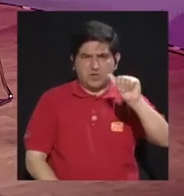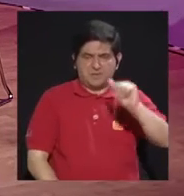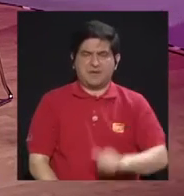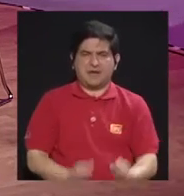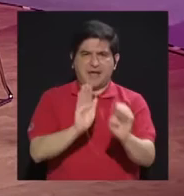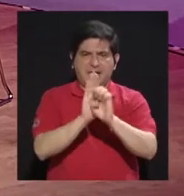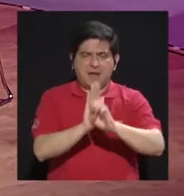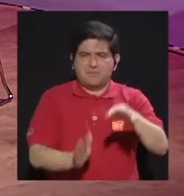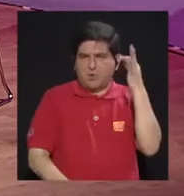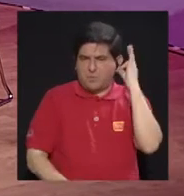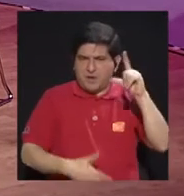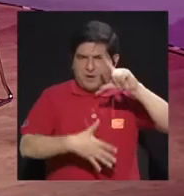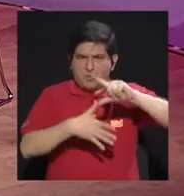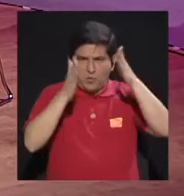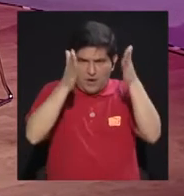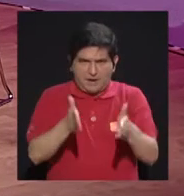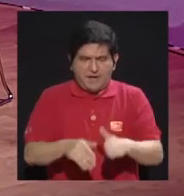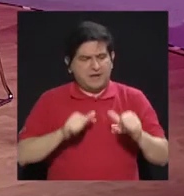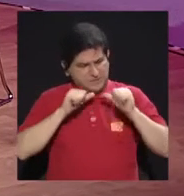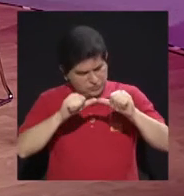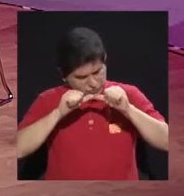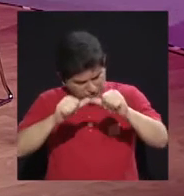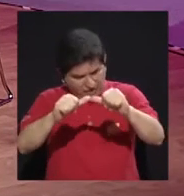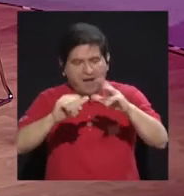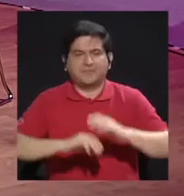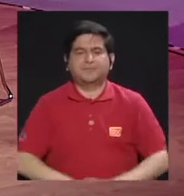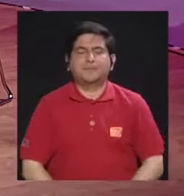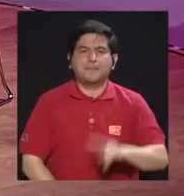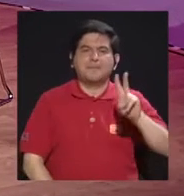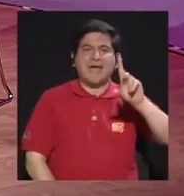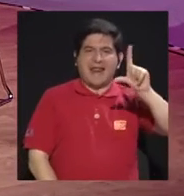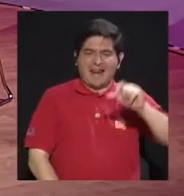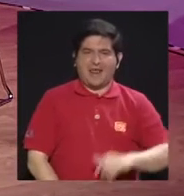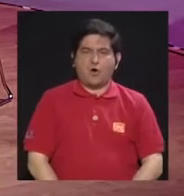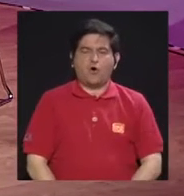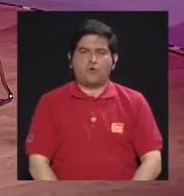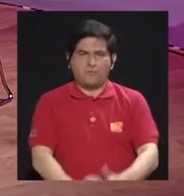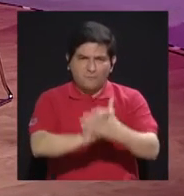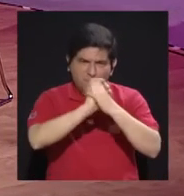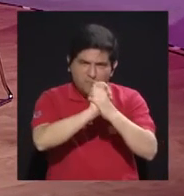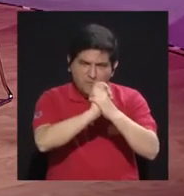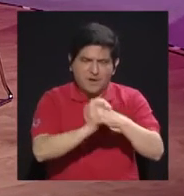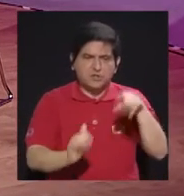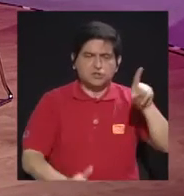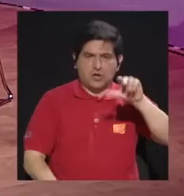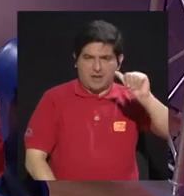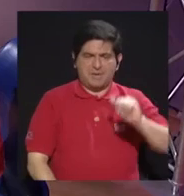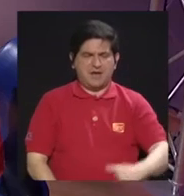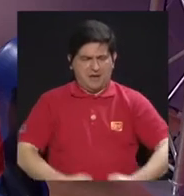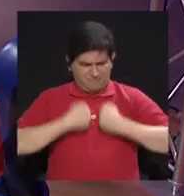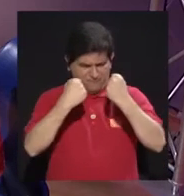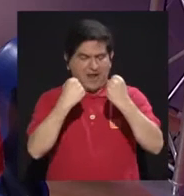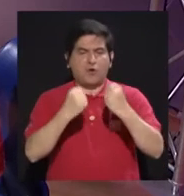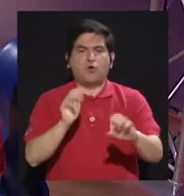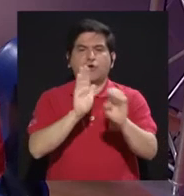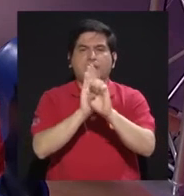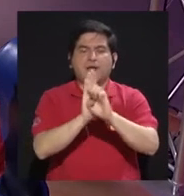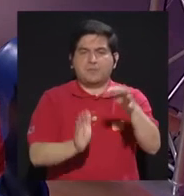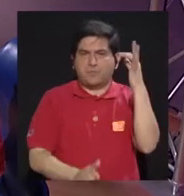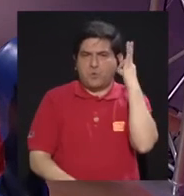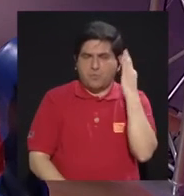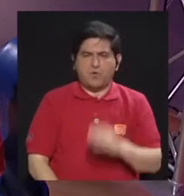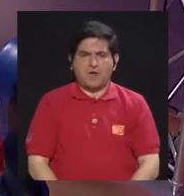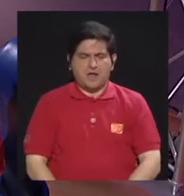de Latinoamérica, siga adelante. Vera León dice, felicitar a Soy la América por su valentía, es un ejemplo para las mujeres